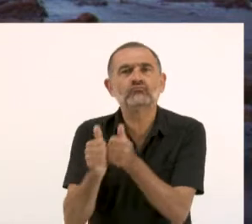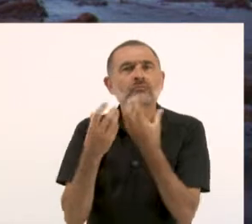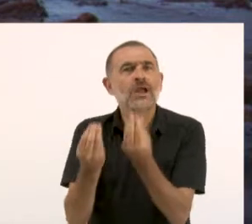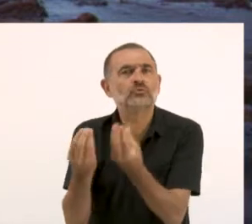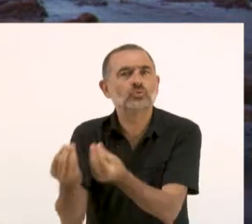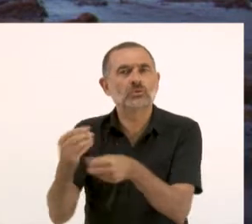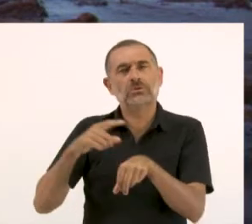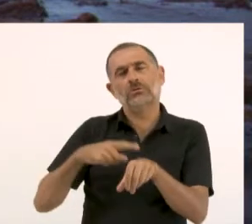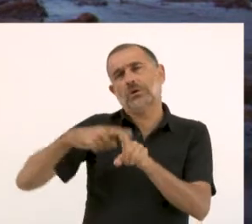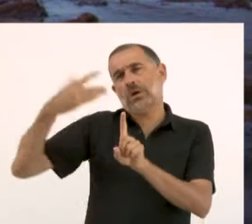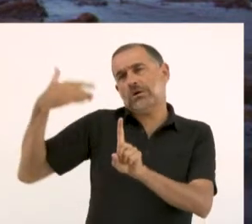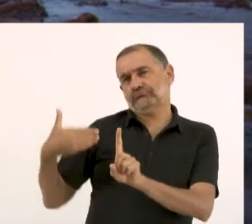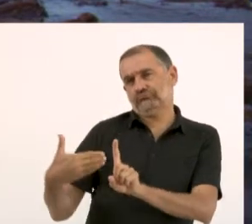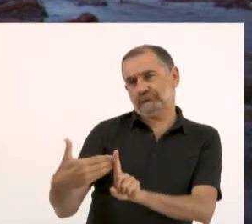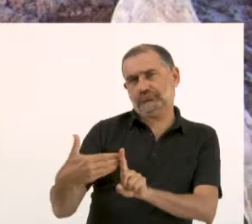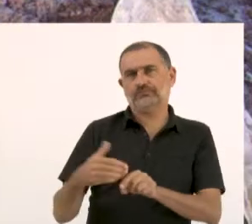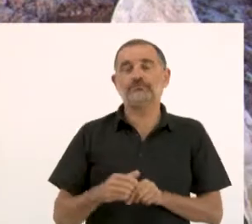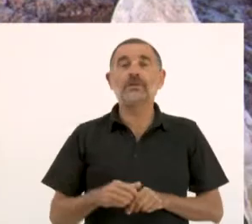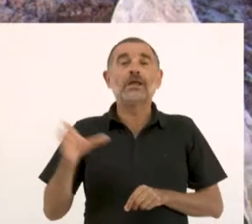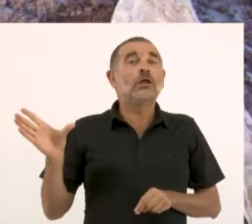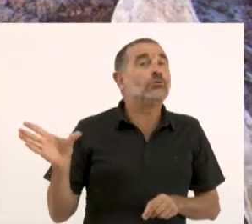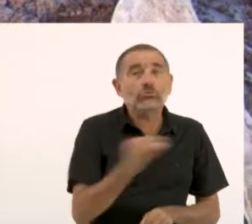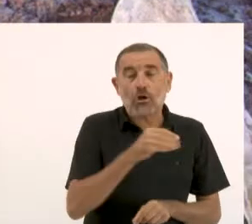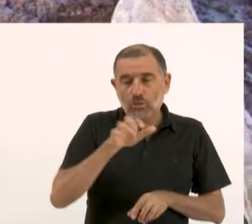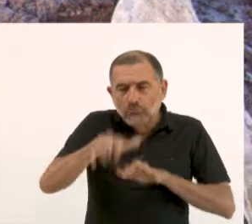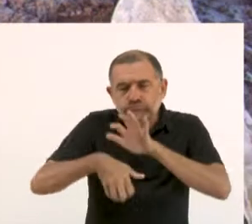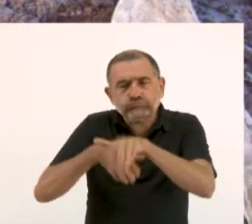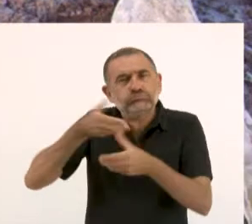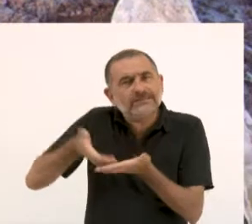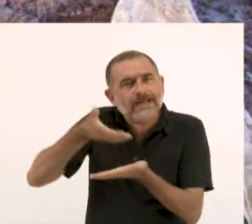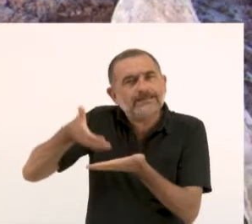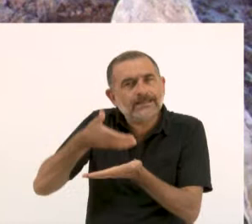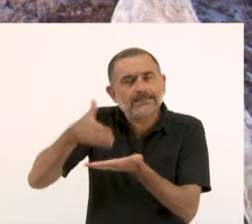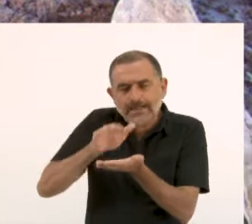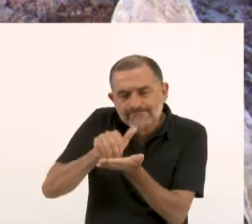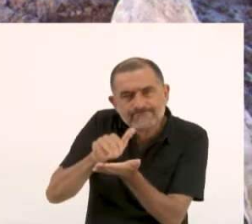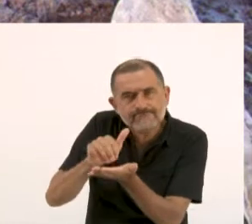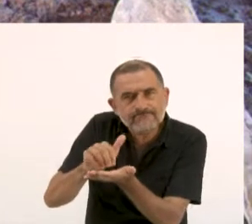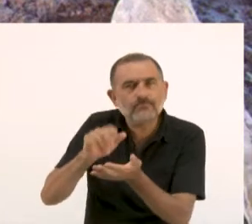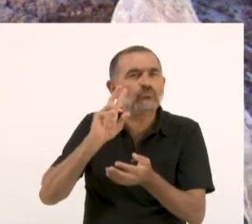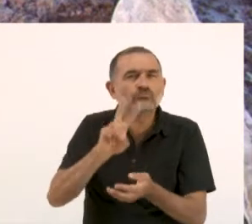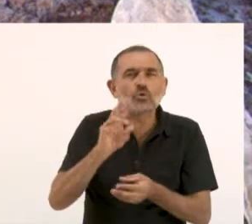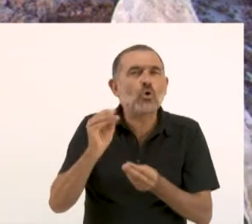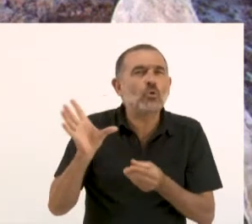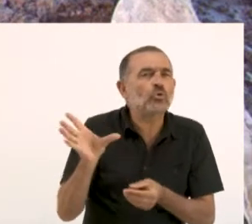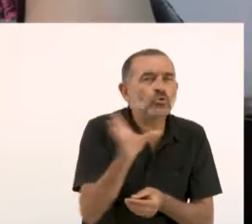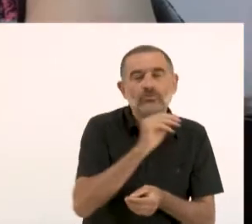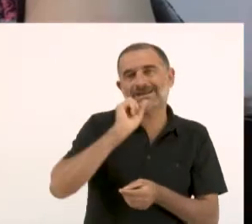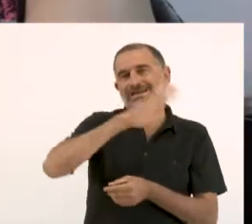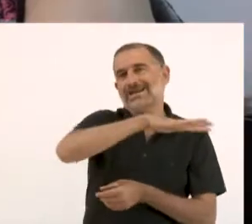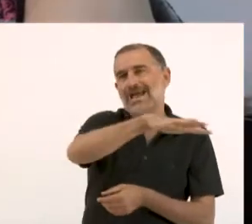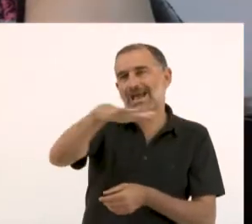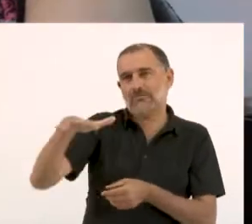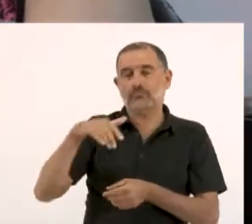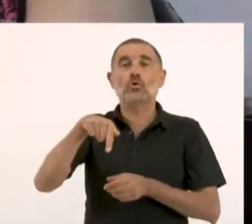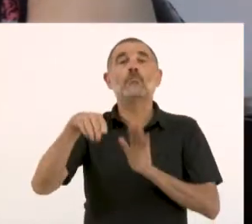momento, sobre todo en lo que era tareas de excavación y de rescate, tareas de campo. El programa en un principio trabajaba con